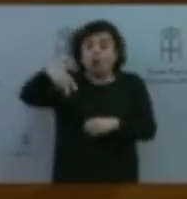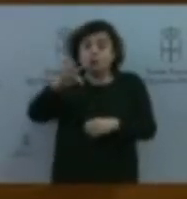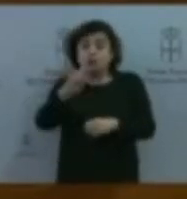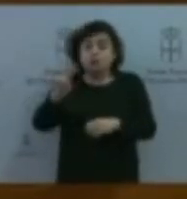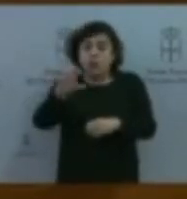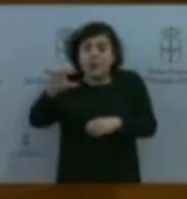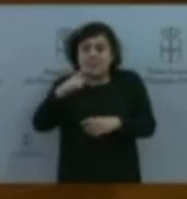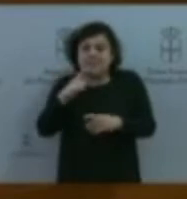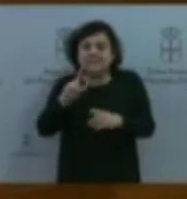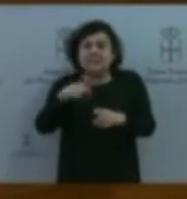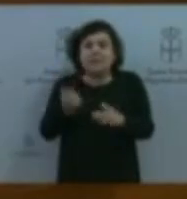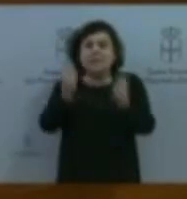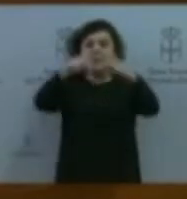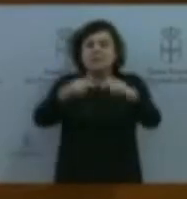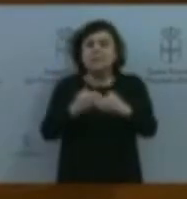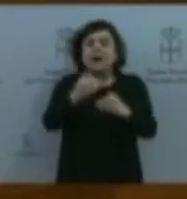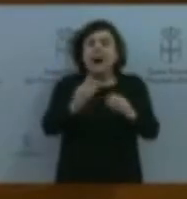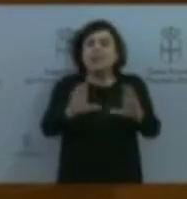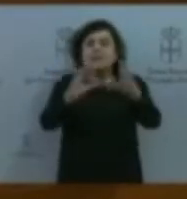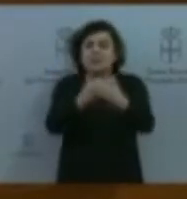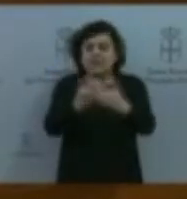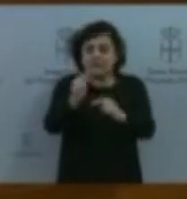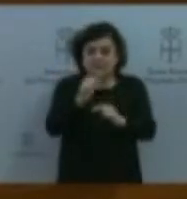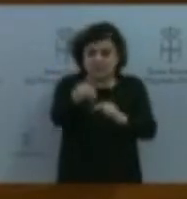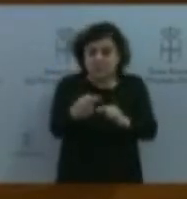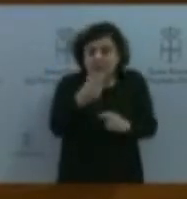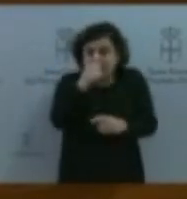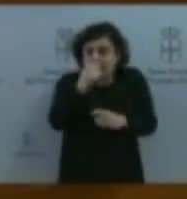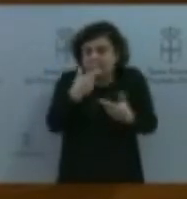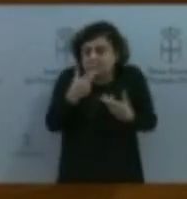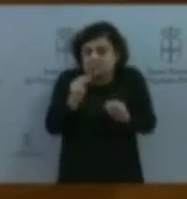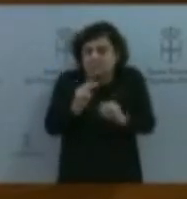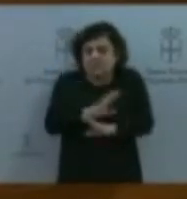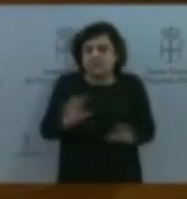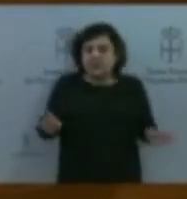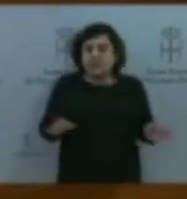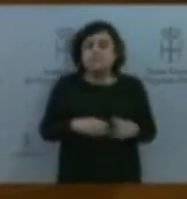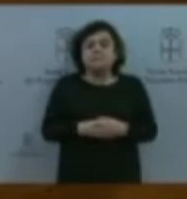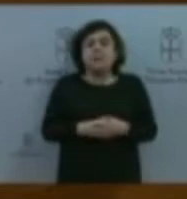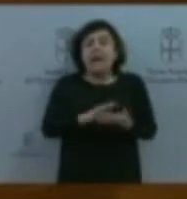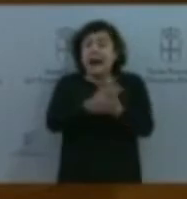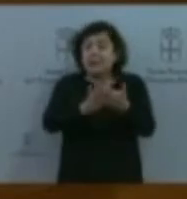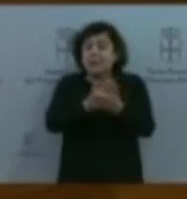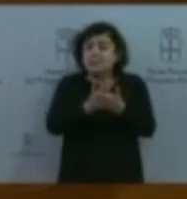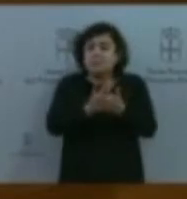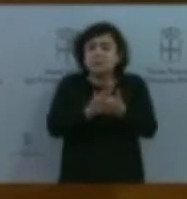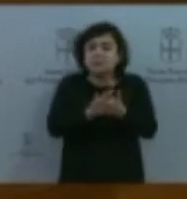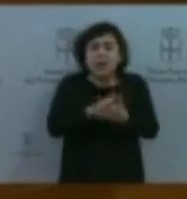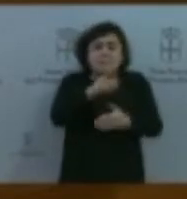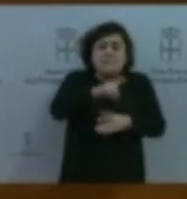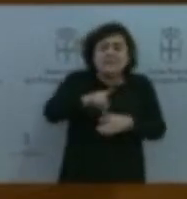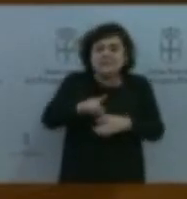cosa se te había pasado si habías llamado. Estábamos hablando de que había meses, incluso años, de espera